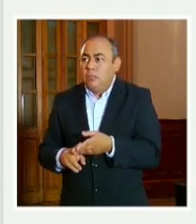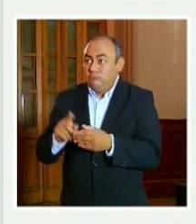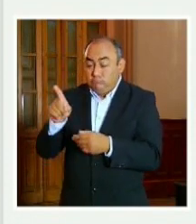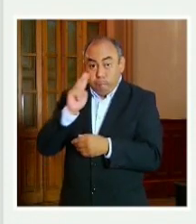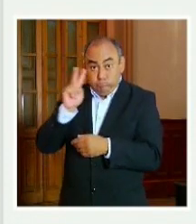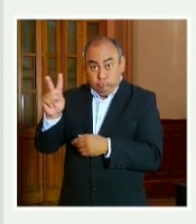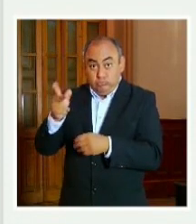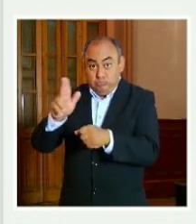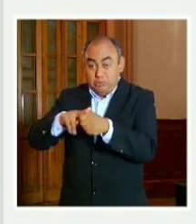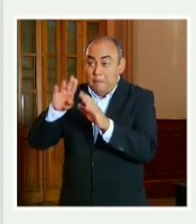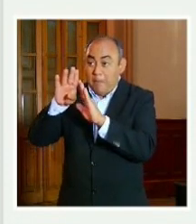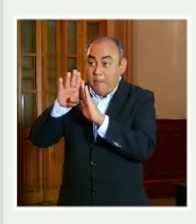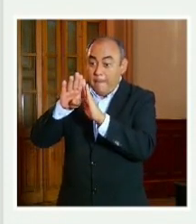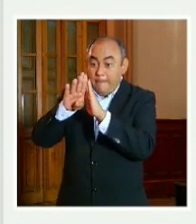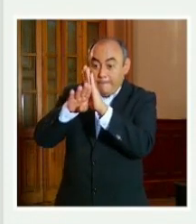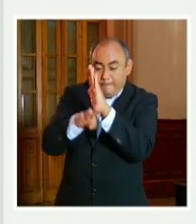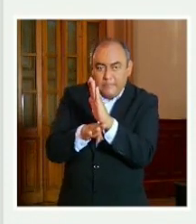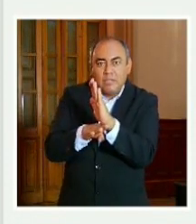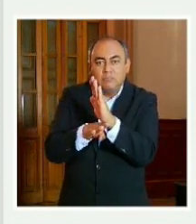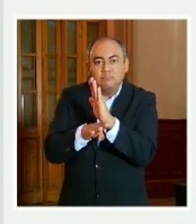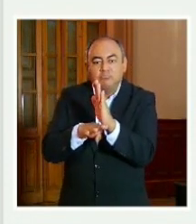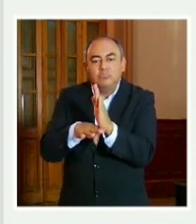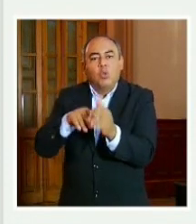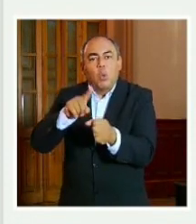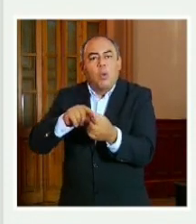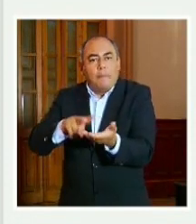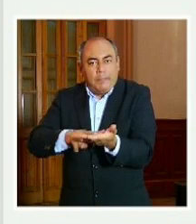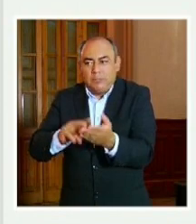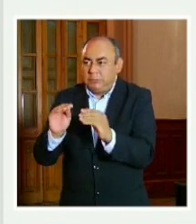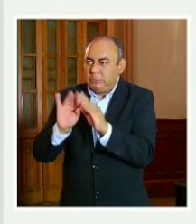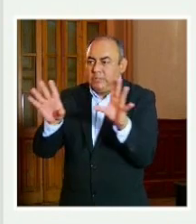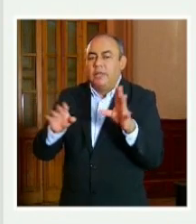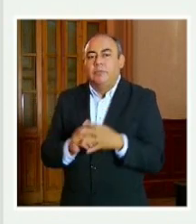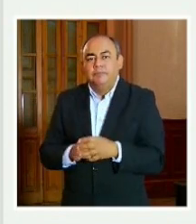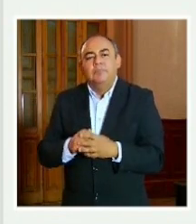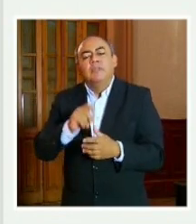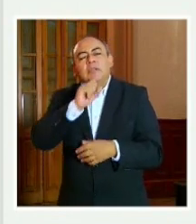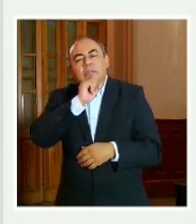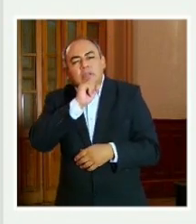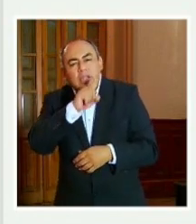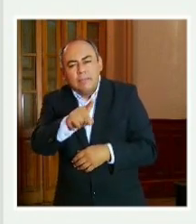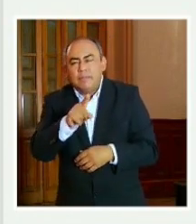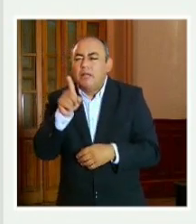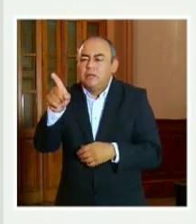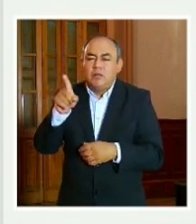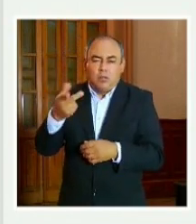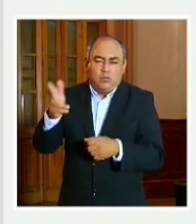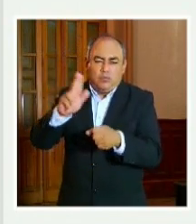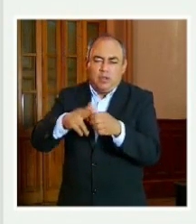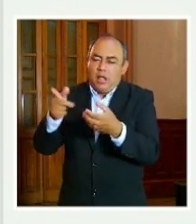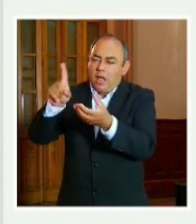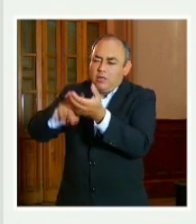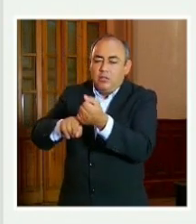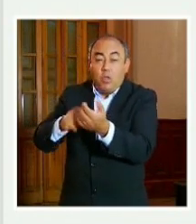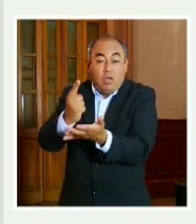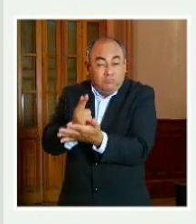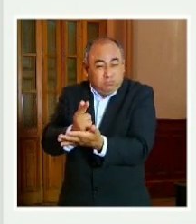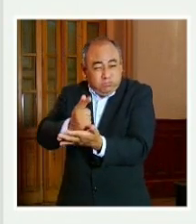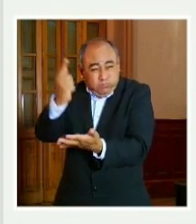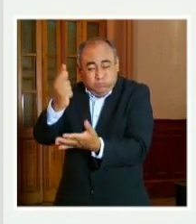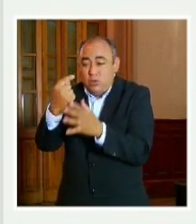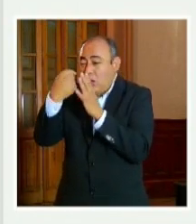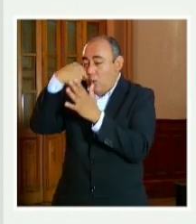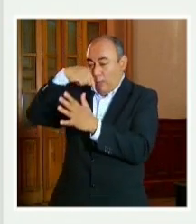forma franca. También el indicador de ocupación de camas en cuidados intensivos con